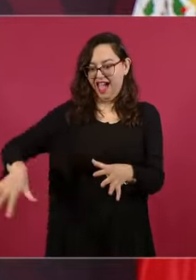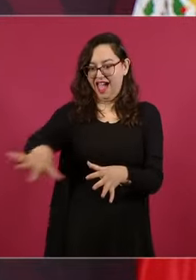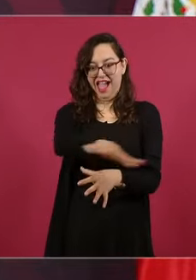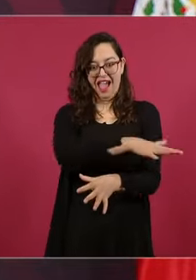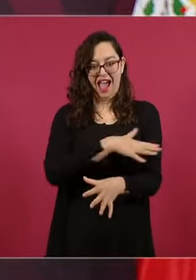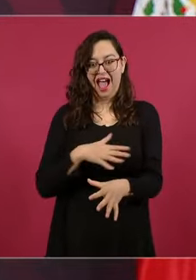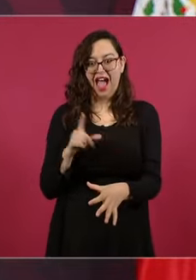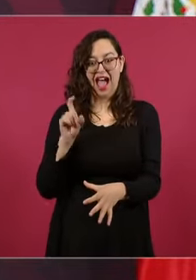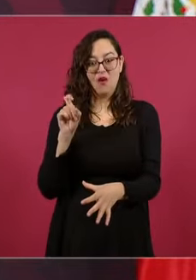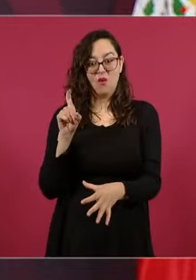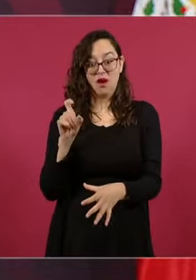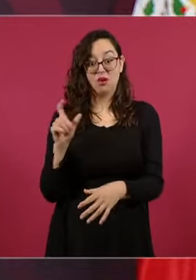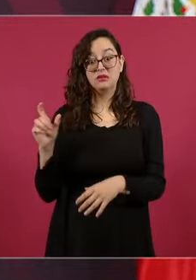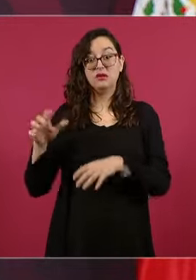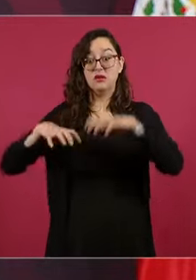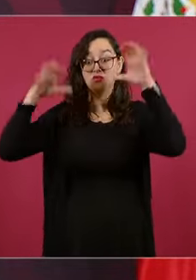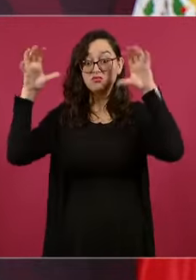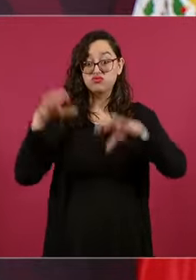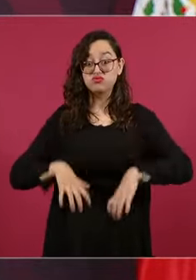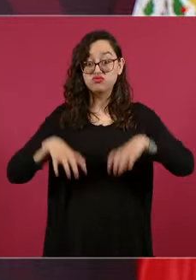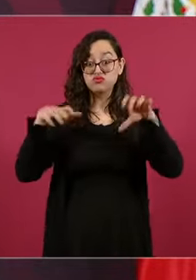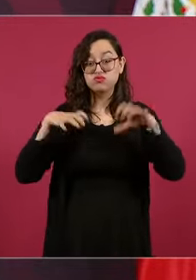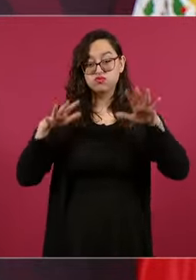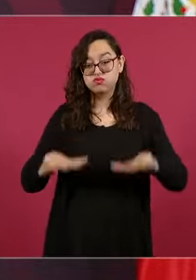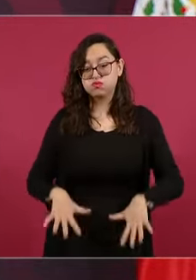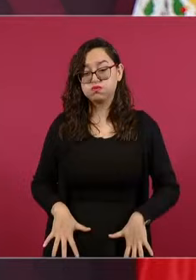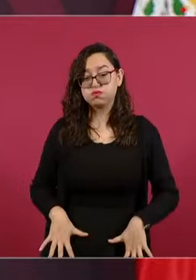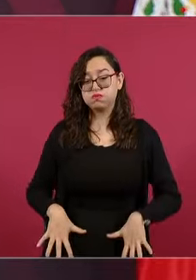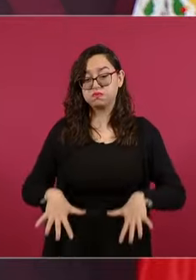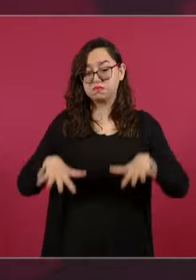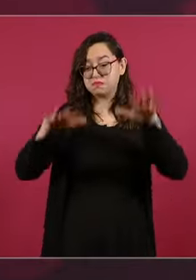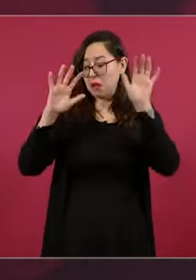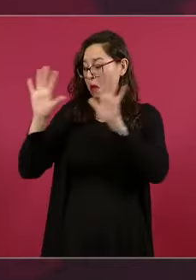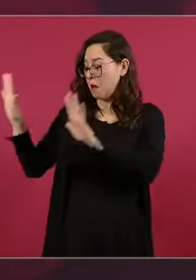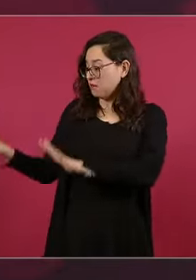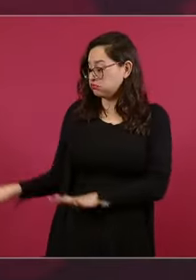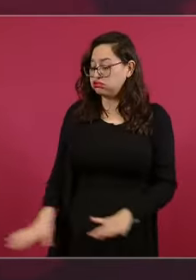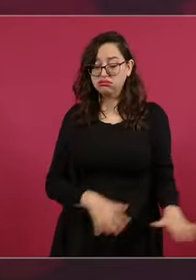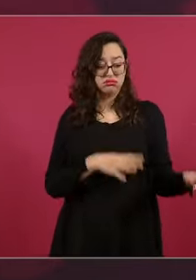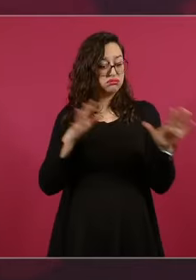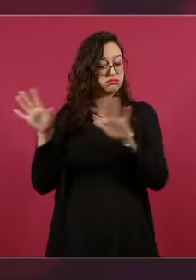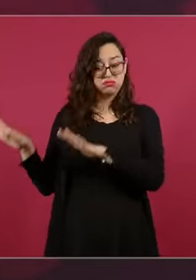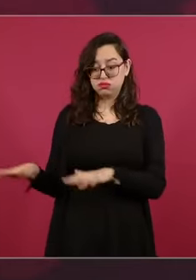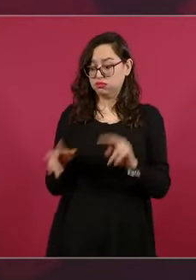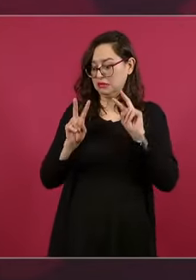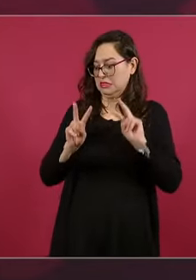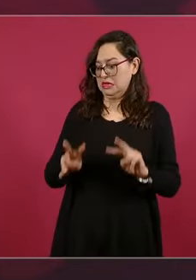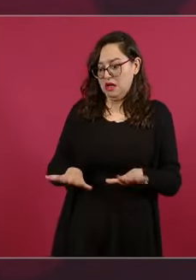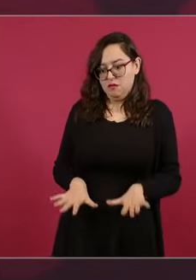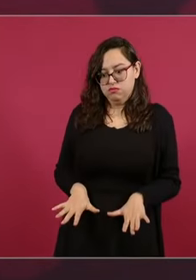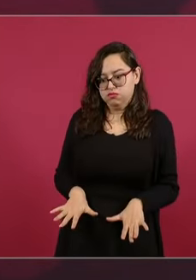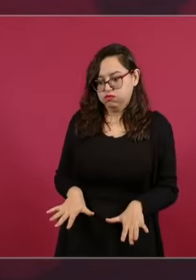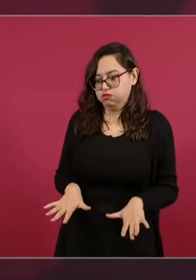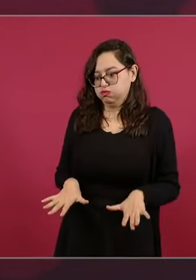Cuando las inundaciones, corría el agua por las calles.